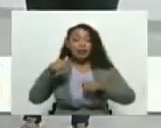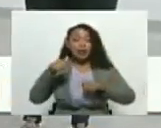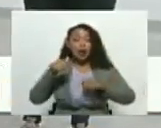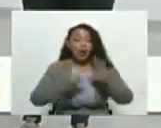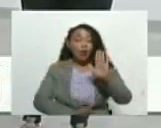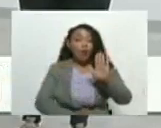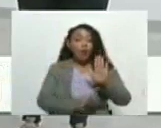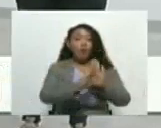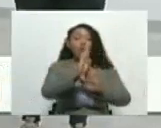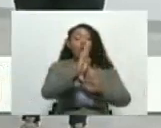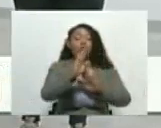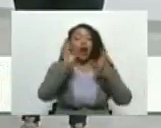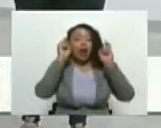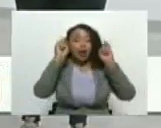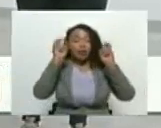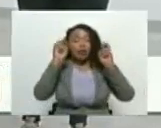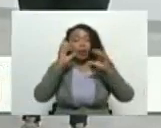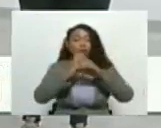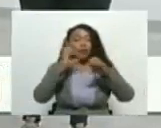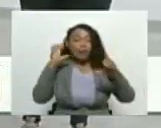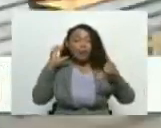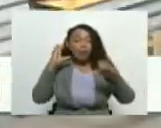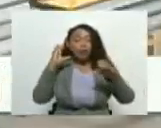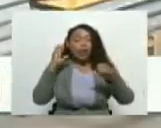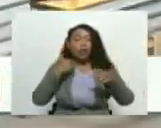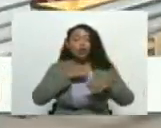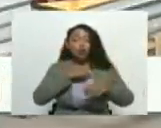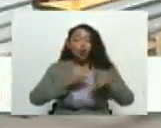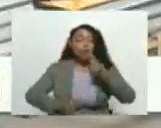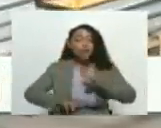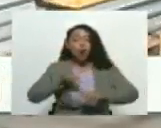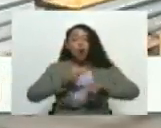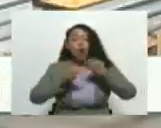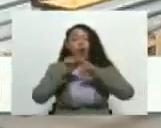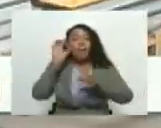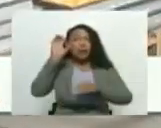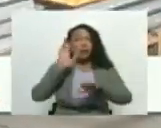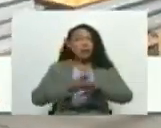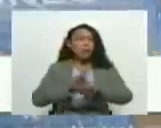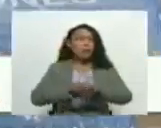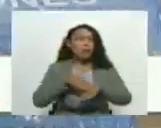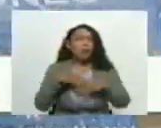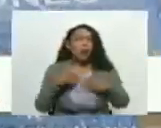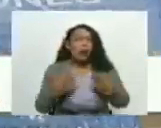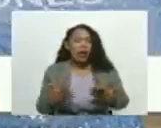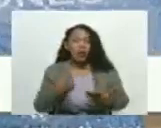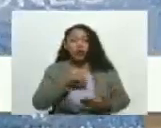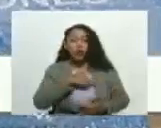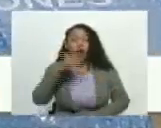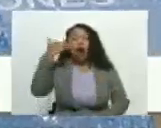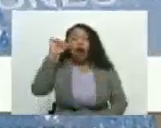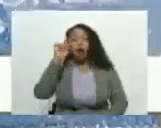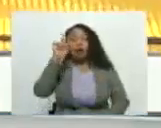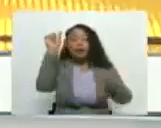el sector de transporte estamos construyendo patria. ¿Por qué? Porque estamos teniendo un sistema de